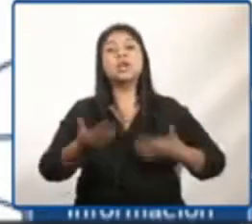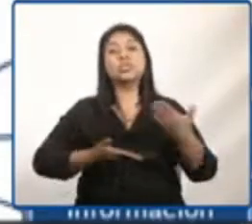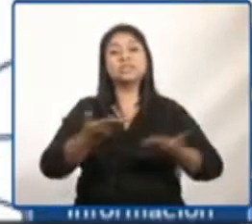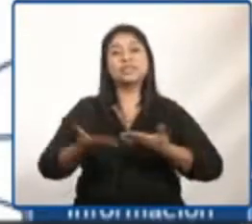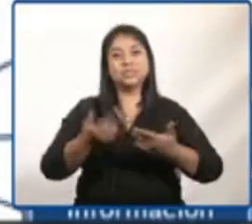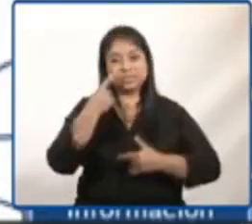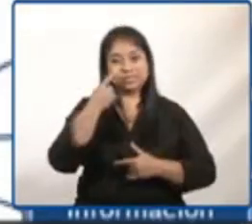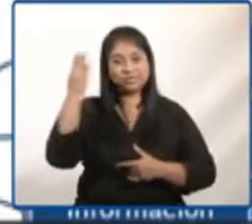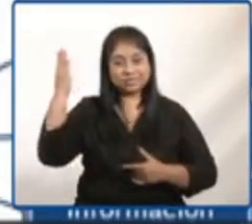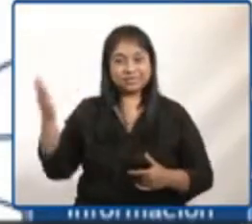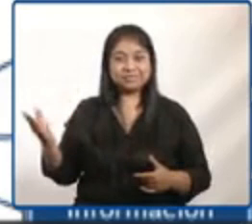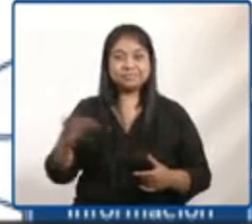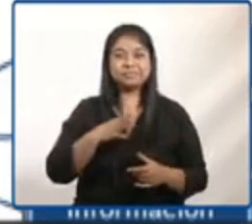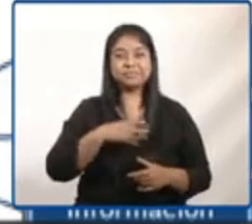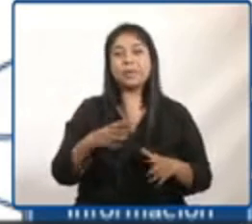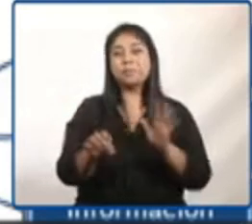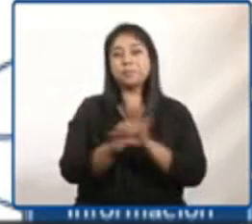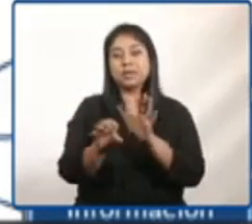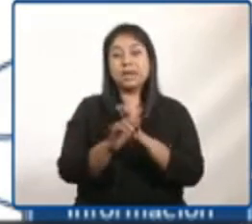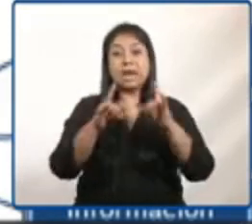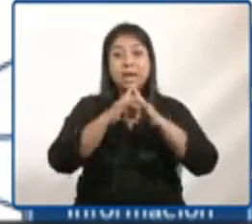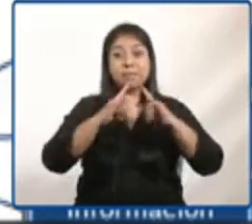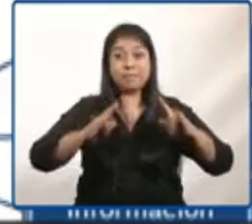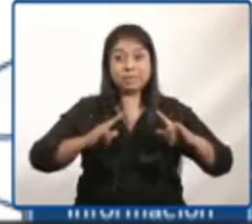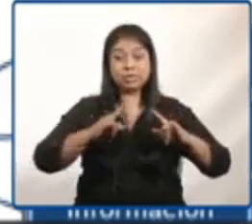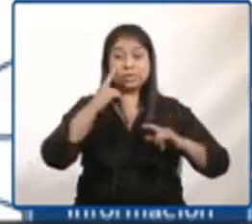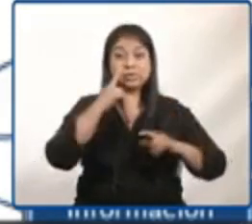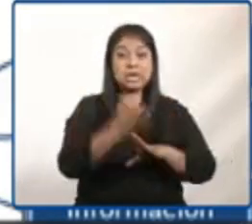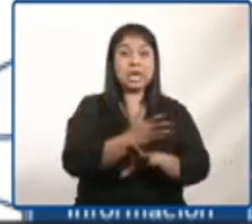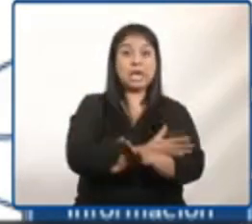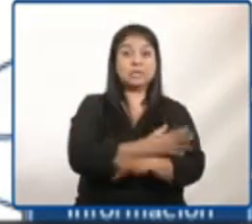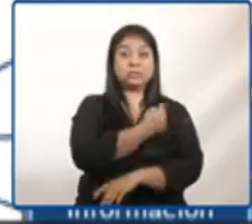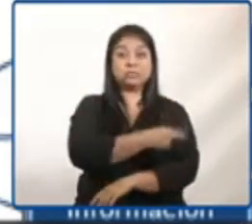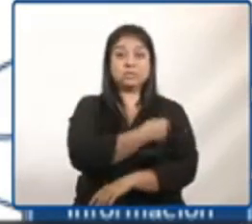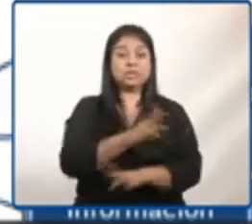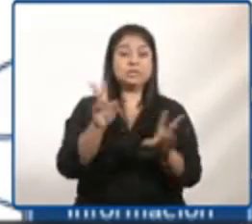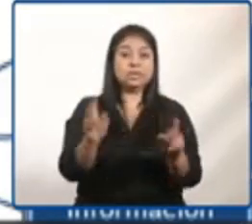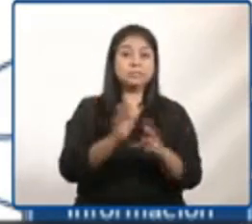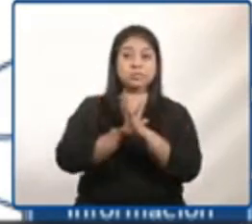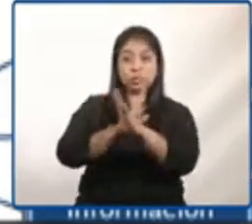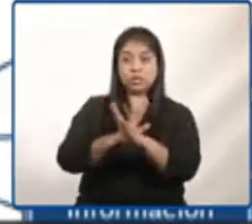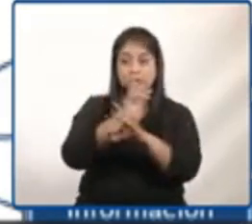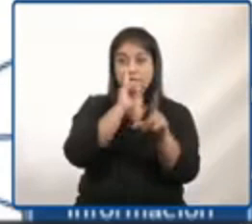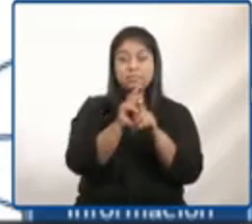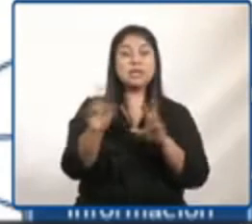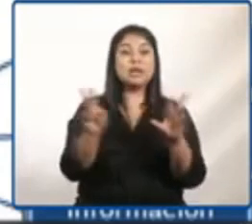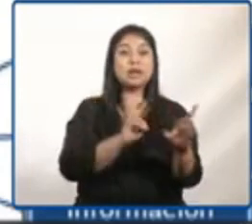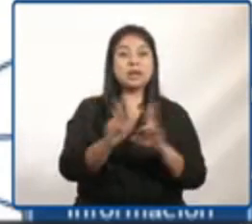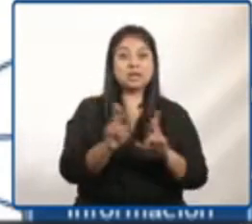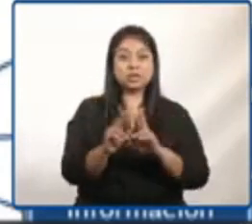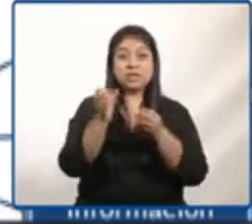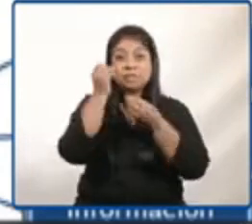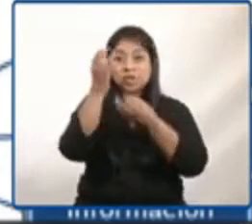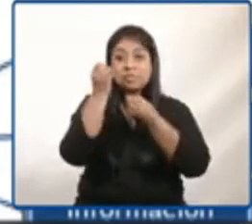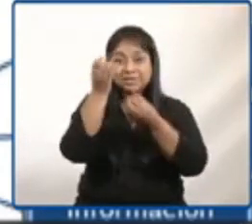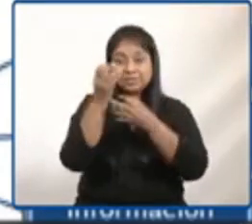campamentos. En el caso de los campamentos, atención prehospitalaria, todo el tema de seguridad y todo lo relacionado con información, mientras